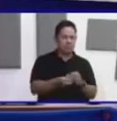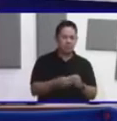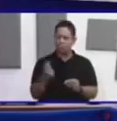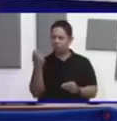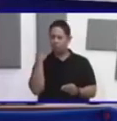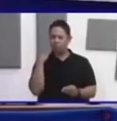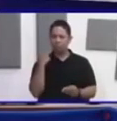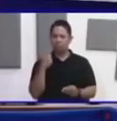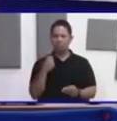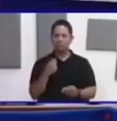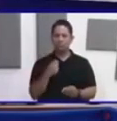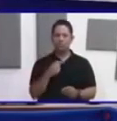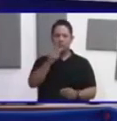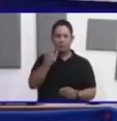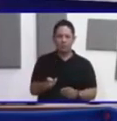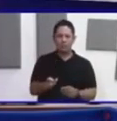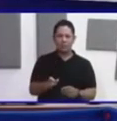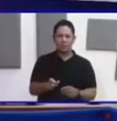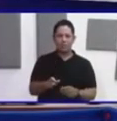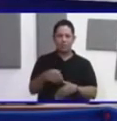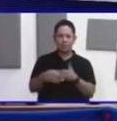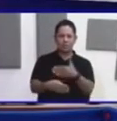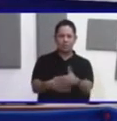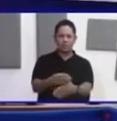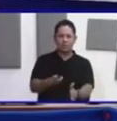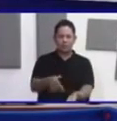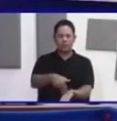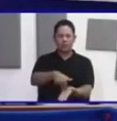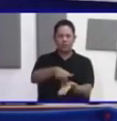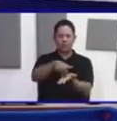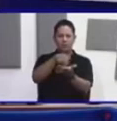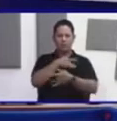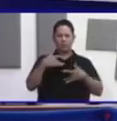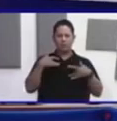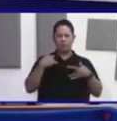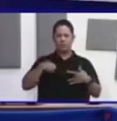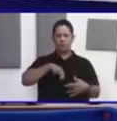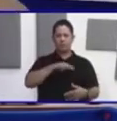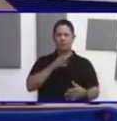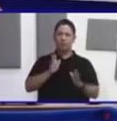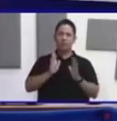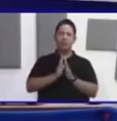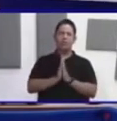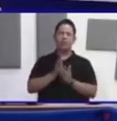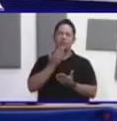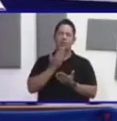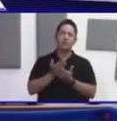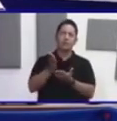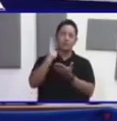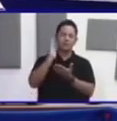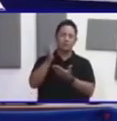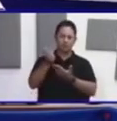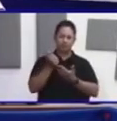que afortunadamente el paciente salió adelante y eso pues sigue mostrando esa misericordia que Dios tiene para con